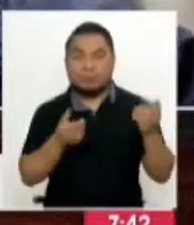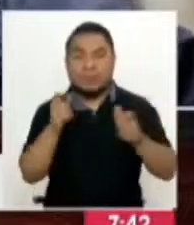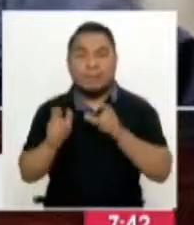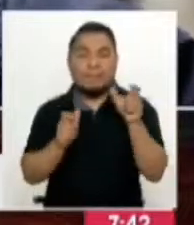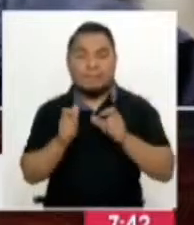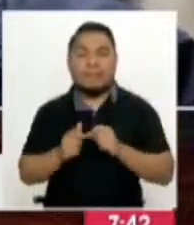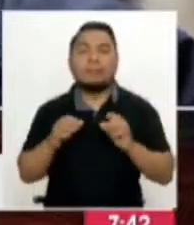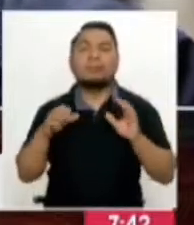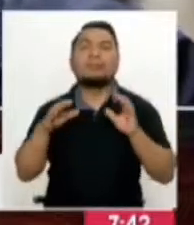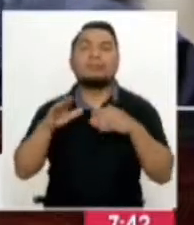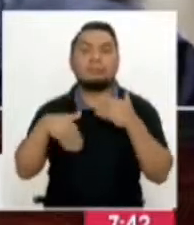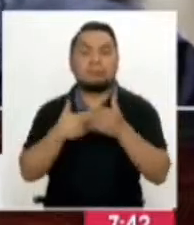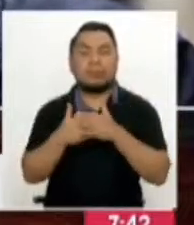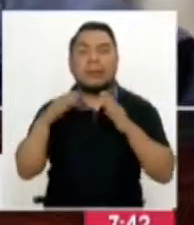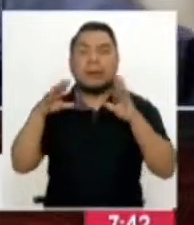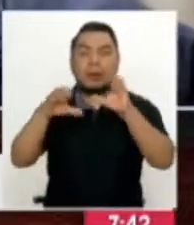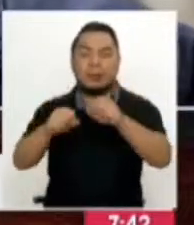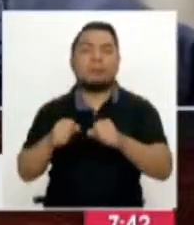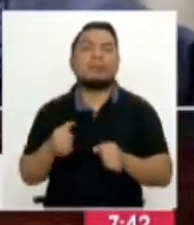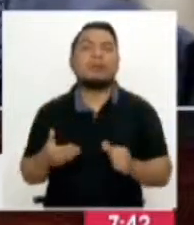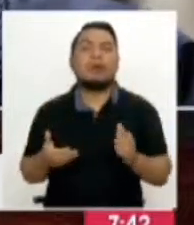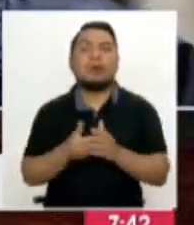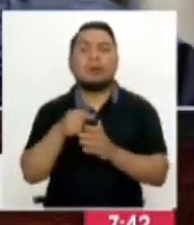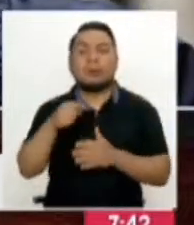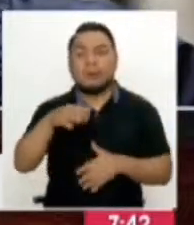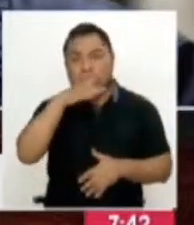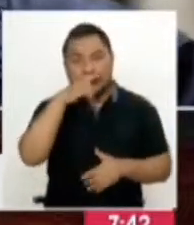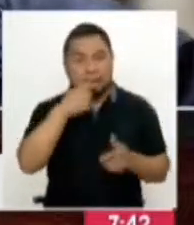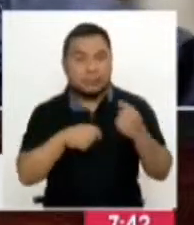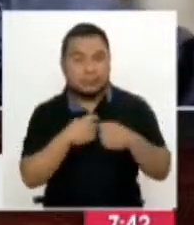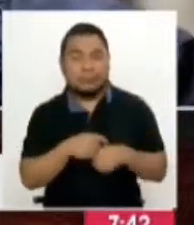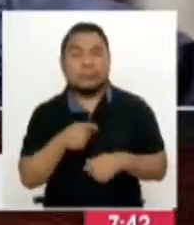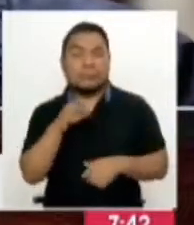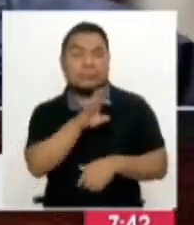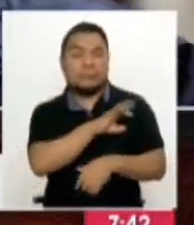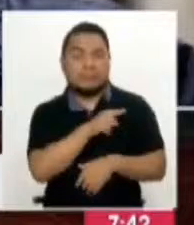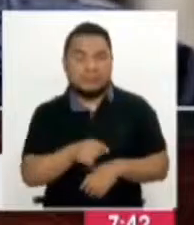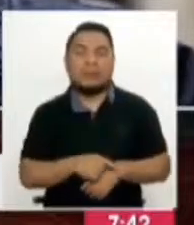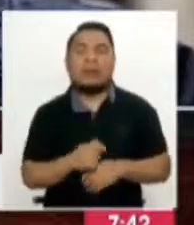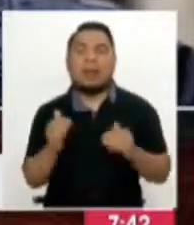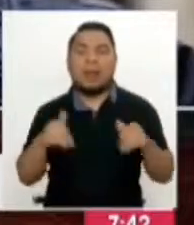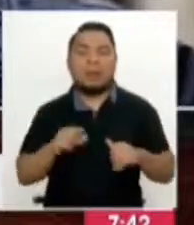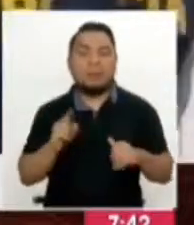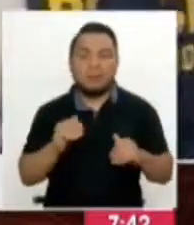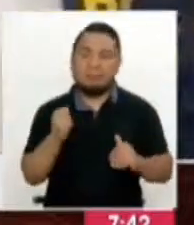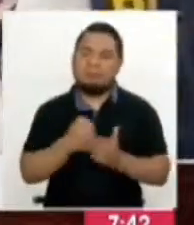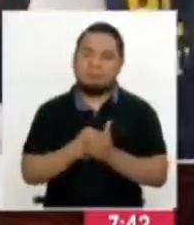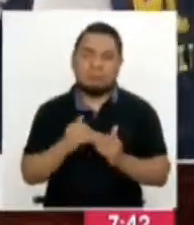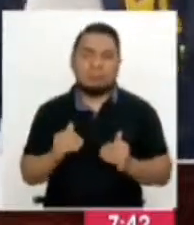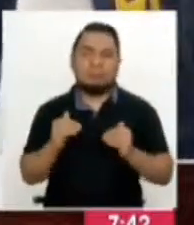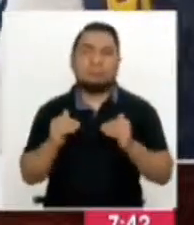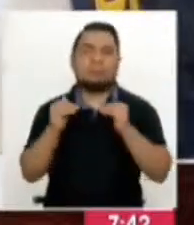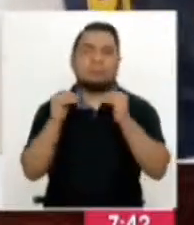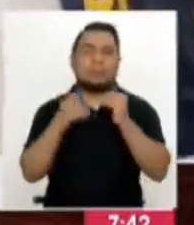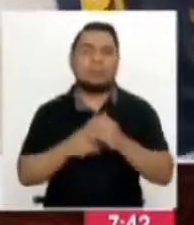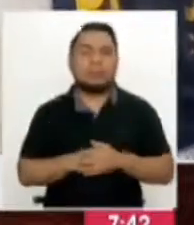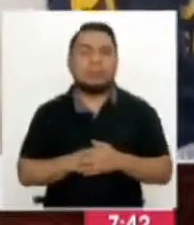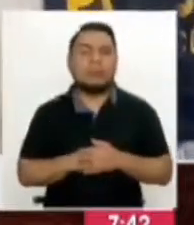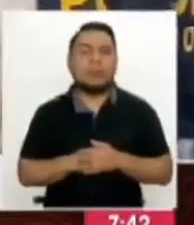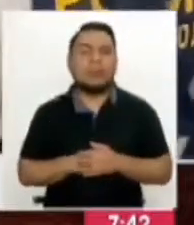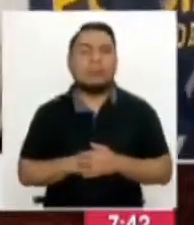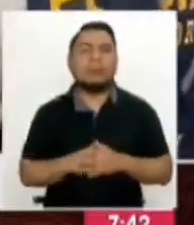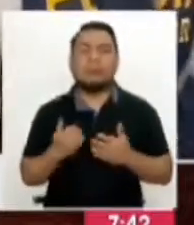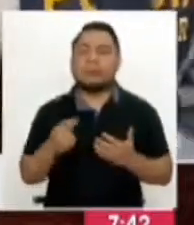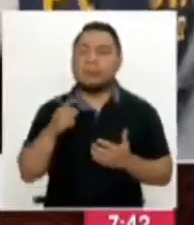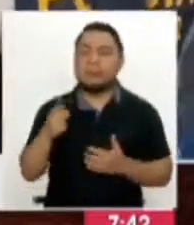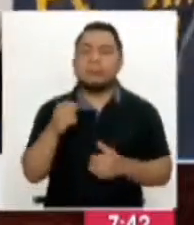personal a fin de que la lucha contra el narcotráfico, desde el punto de vista del Ministerio Público, no recaiga. De acuerdo. Ahora, ese es uno de los focos sobre los